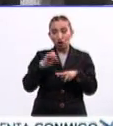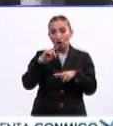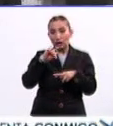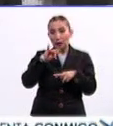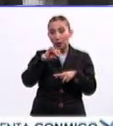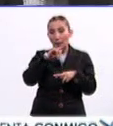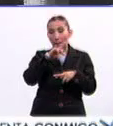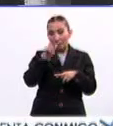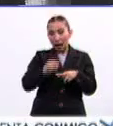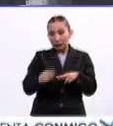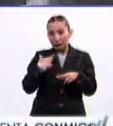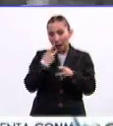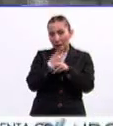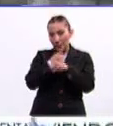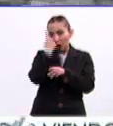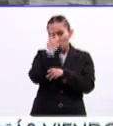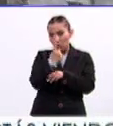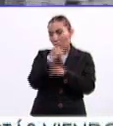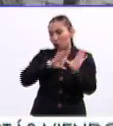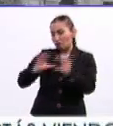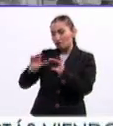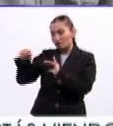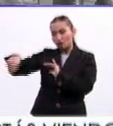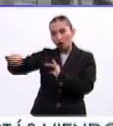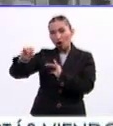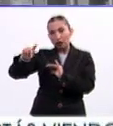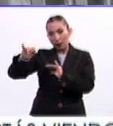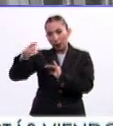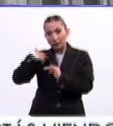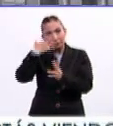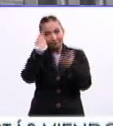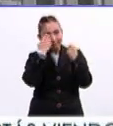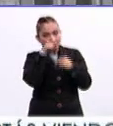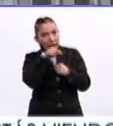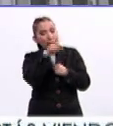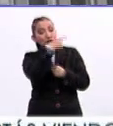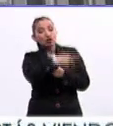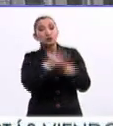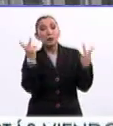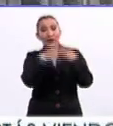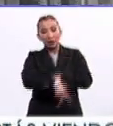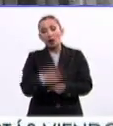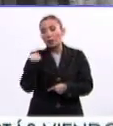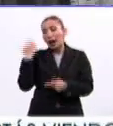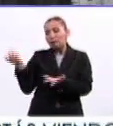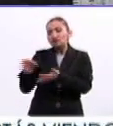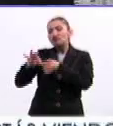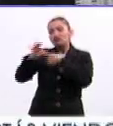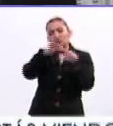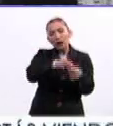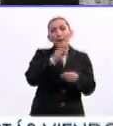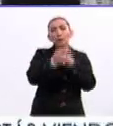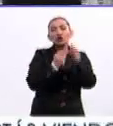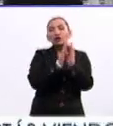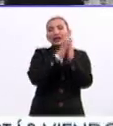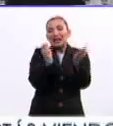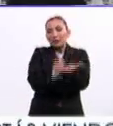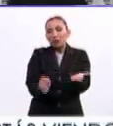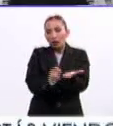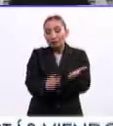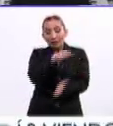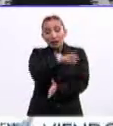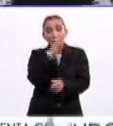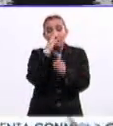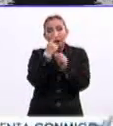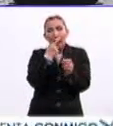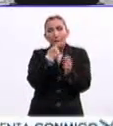es San Ildefonso, y fueron también sus padrinos en el mundo literario. Ellos son los responsables en los años 30 de presentarle